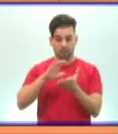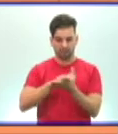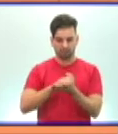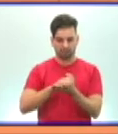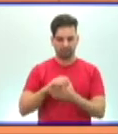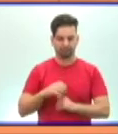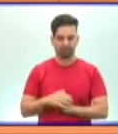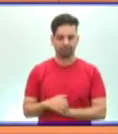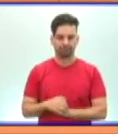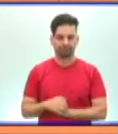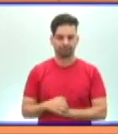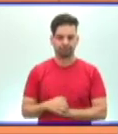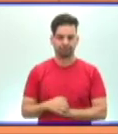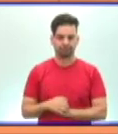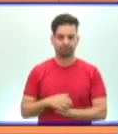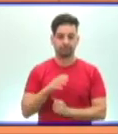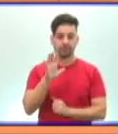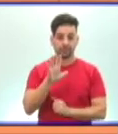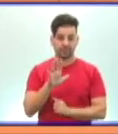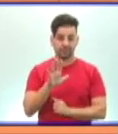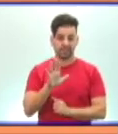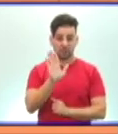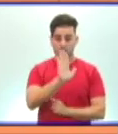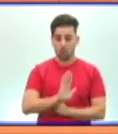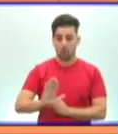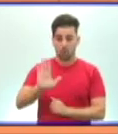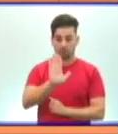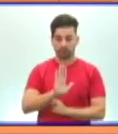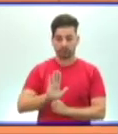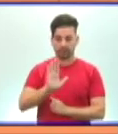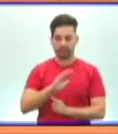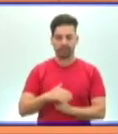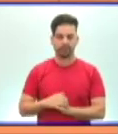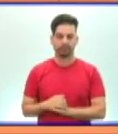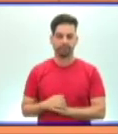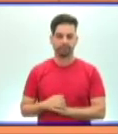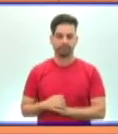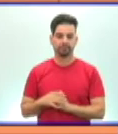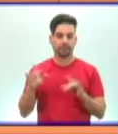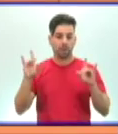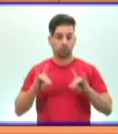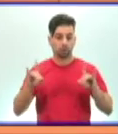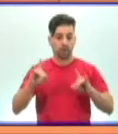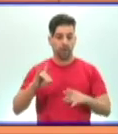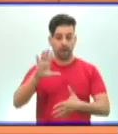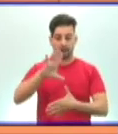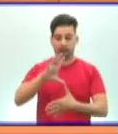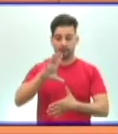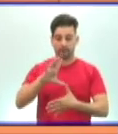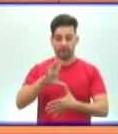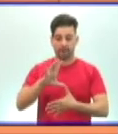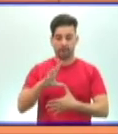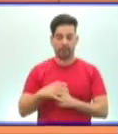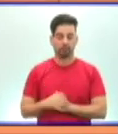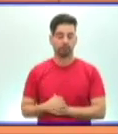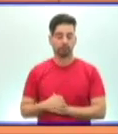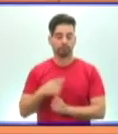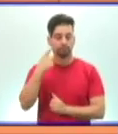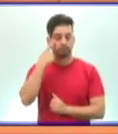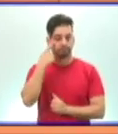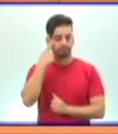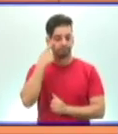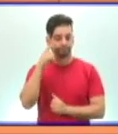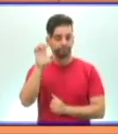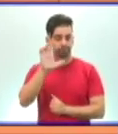Encontramos 5 continentes, las Américas, Eurasia, África, Australia y Oceanía y la Antártida. Como ya les